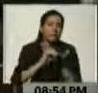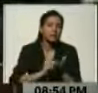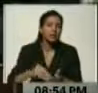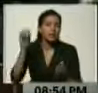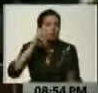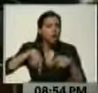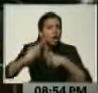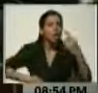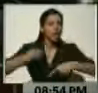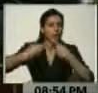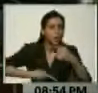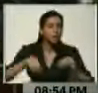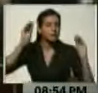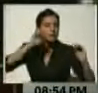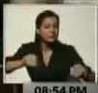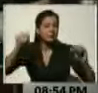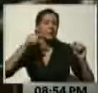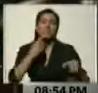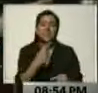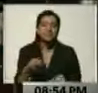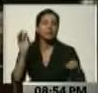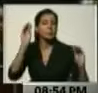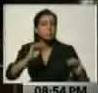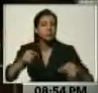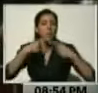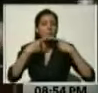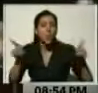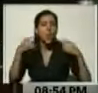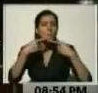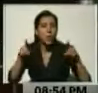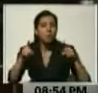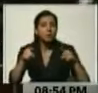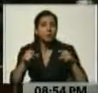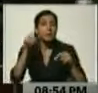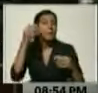en una verdad. Y la verdad,